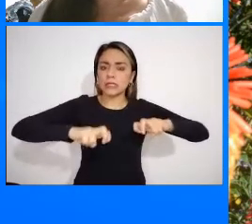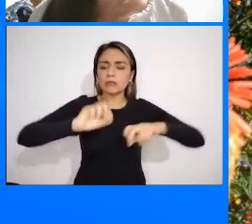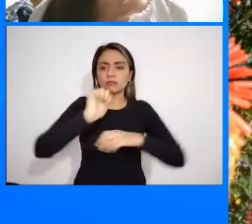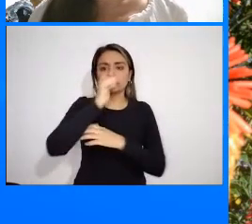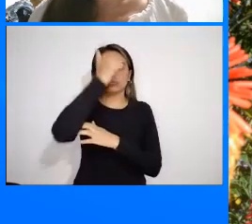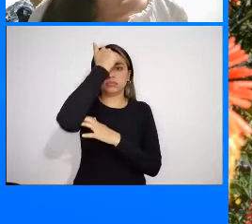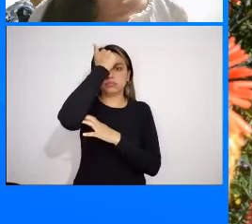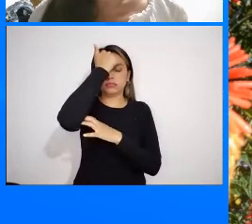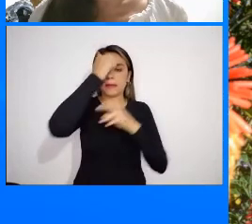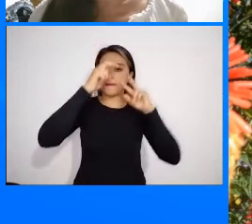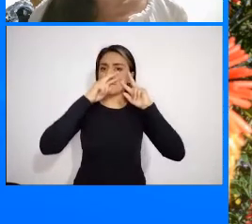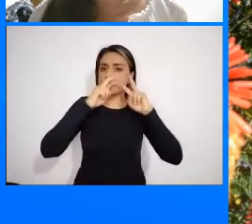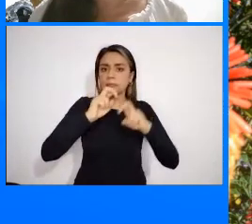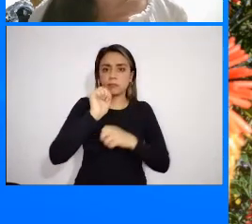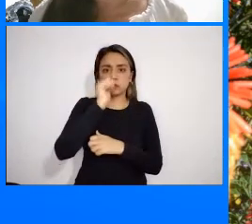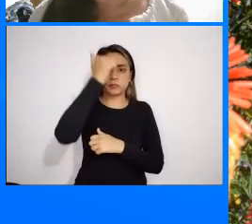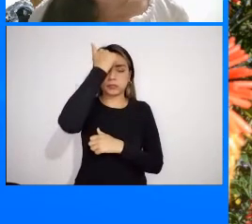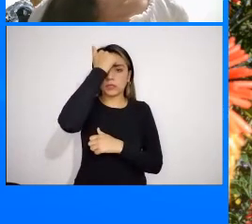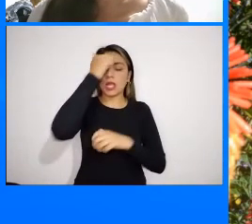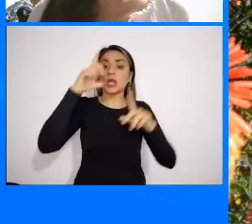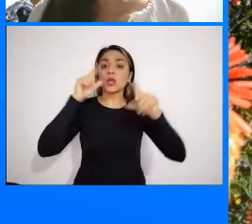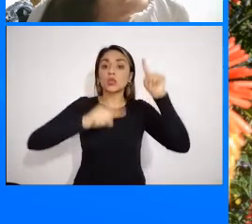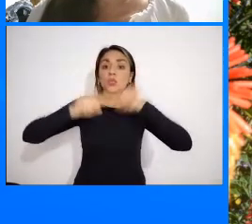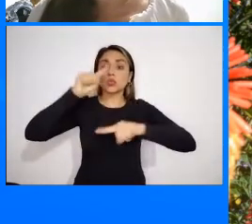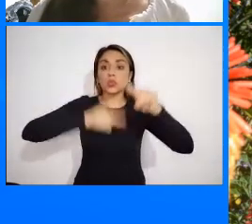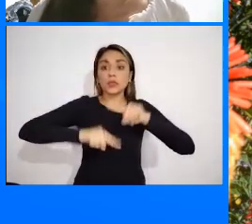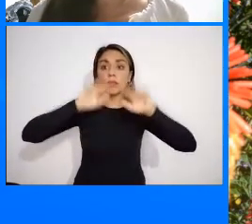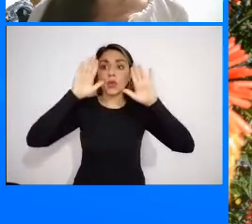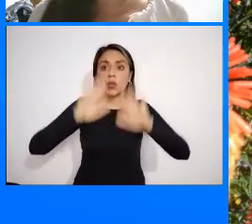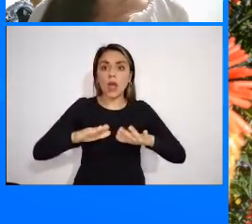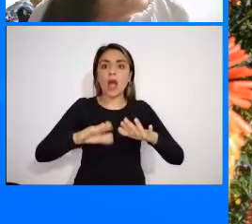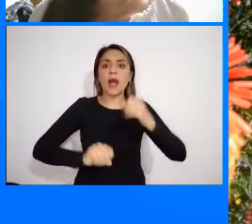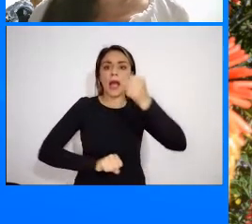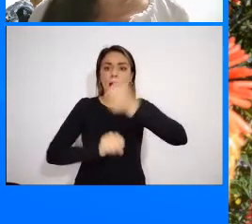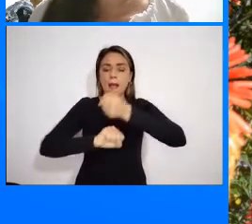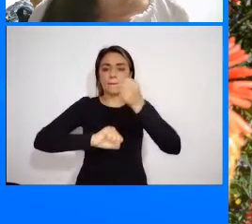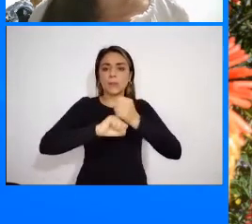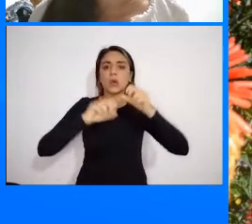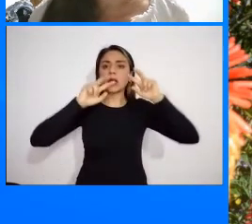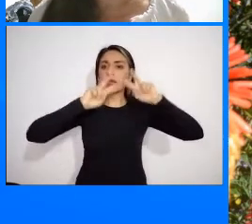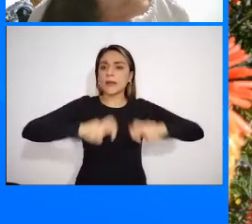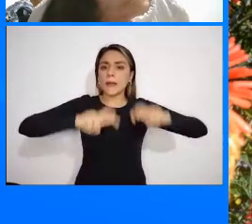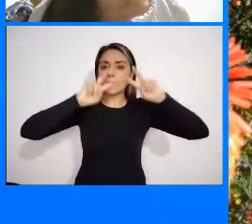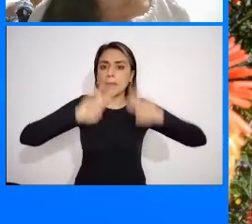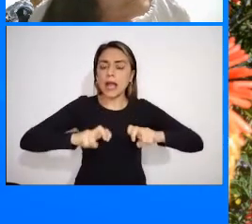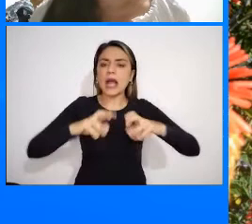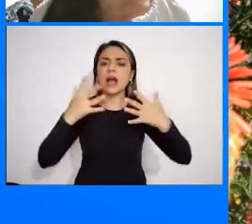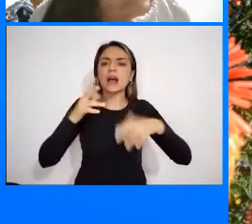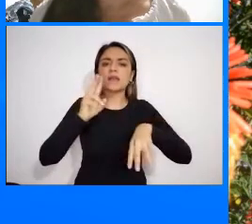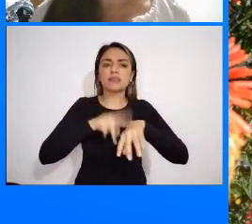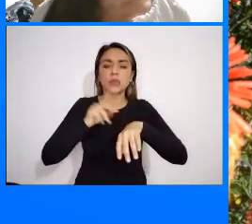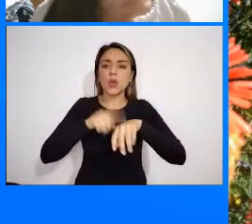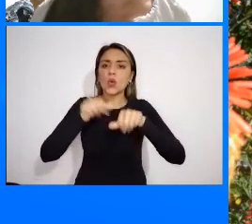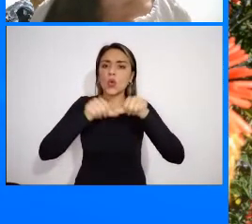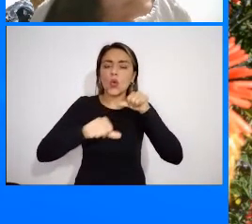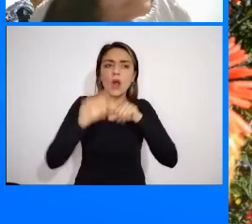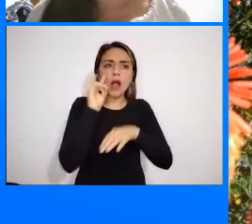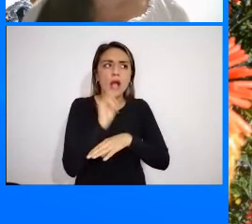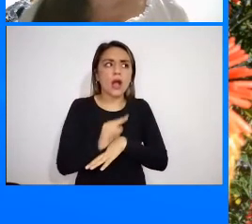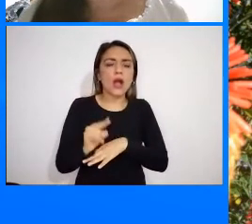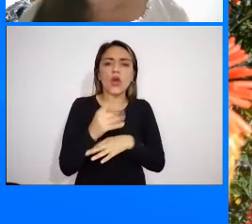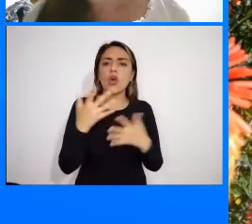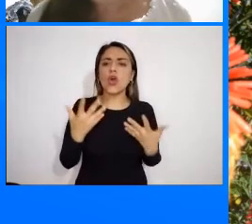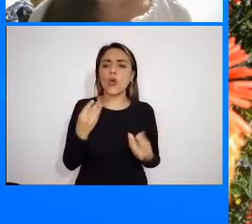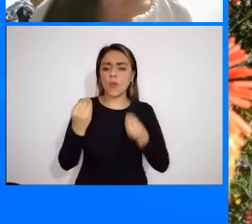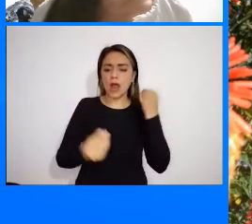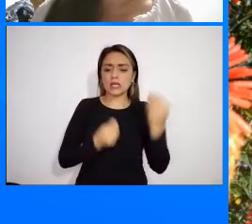fundamental, el turismo se apoya en la investigación, en el monitoreo permanente de cómo se están haciendo